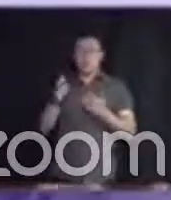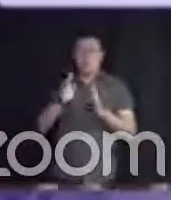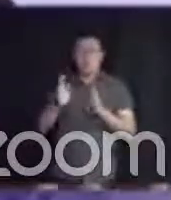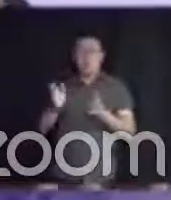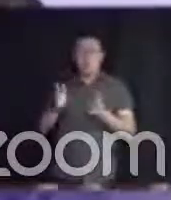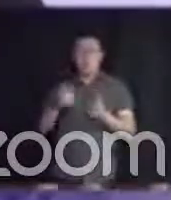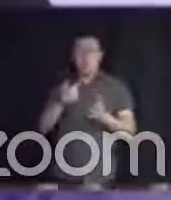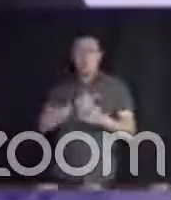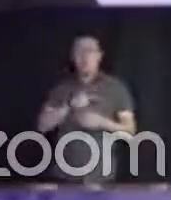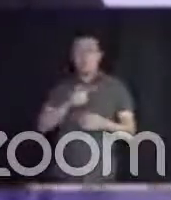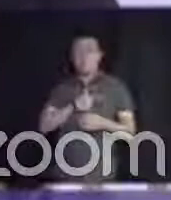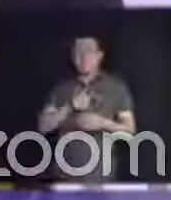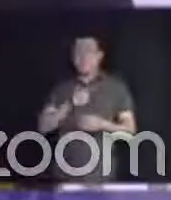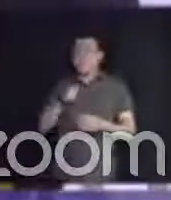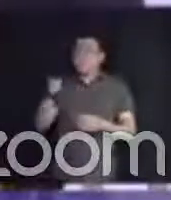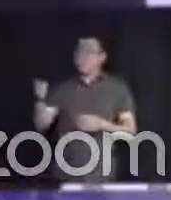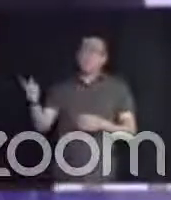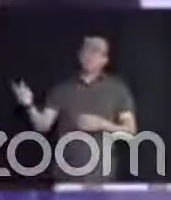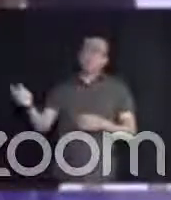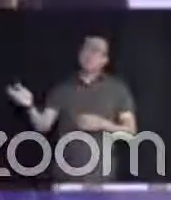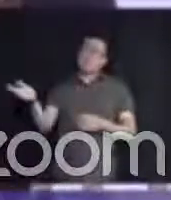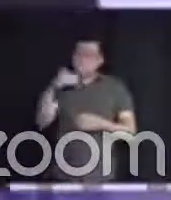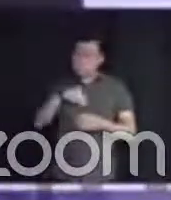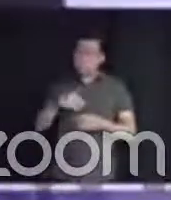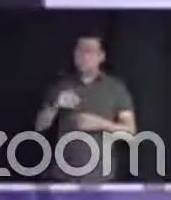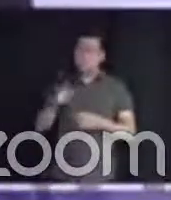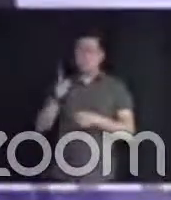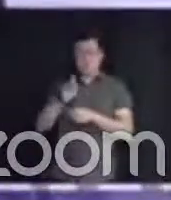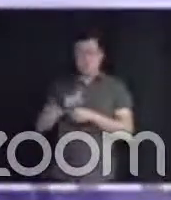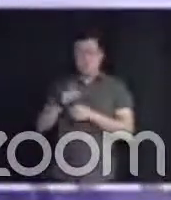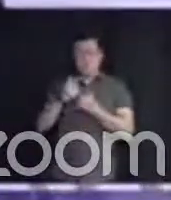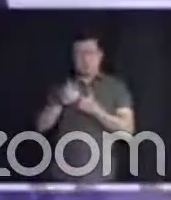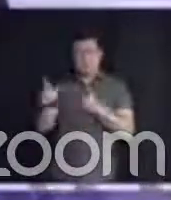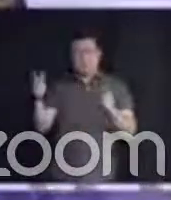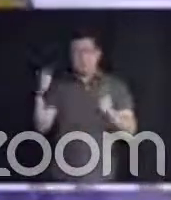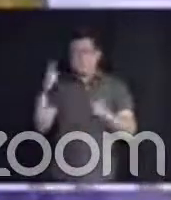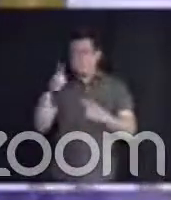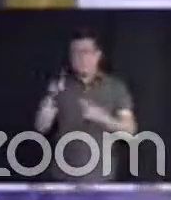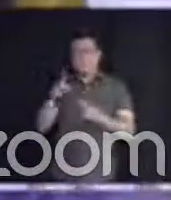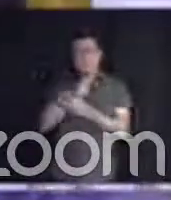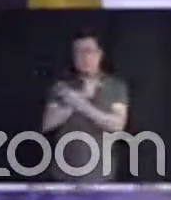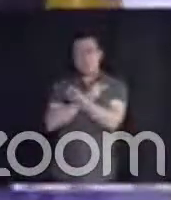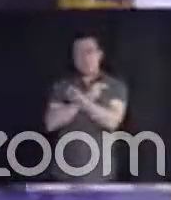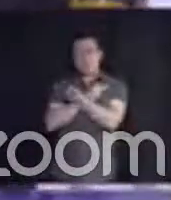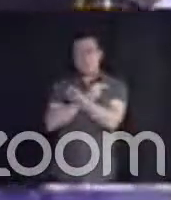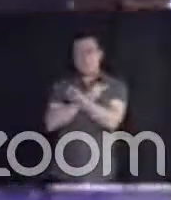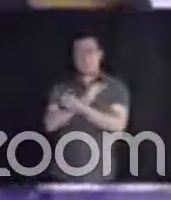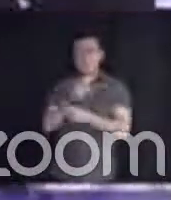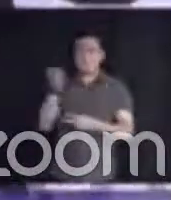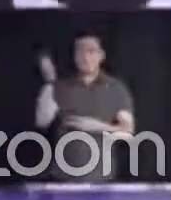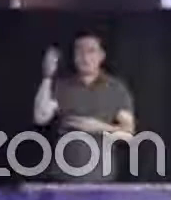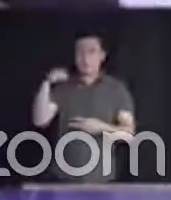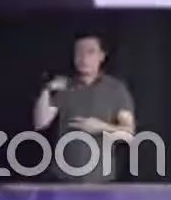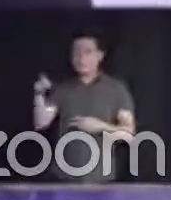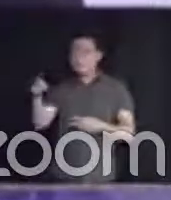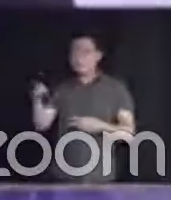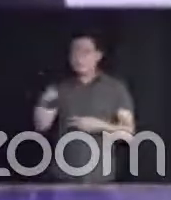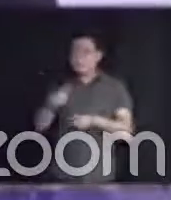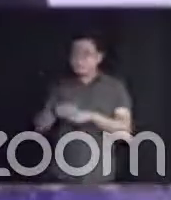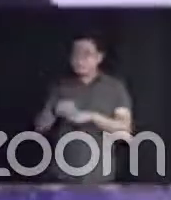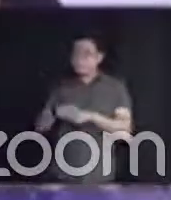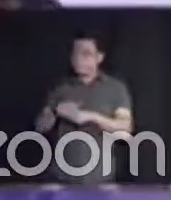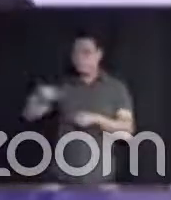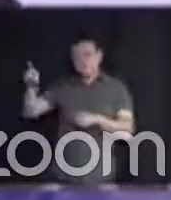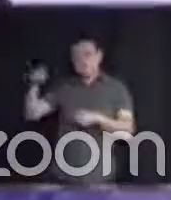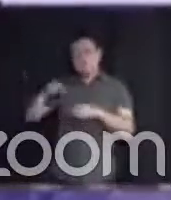disfrutar de donde yo le he podido decir a mi esposo, agárrate unos días, agárrate tu tiempo. Cuando antes